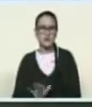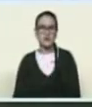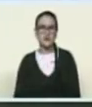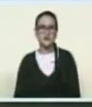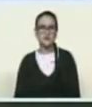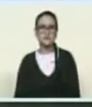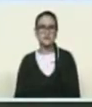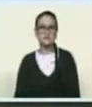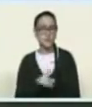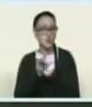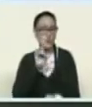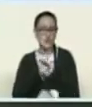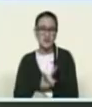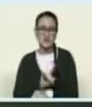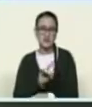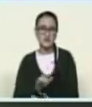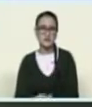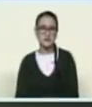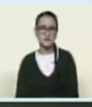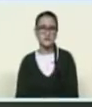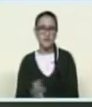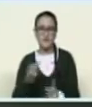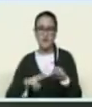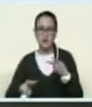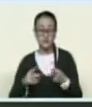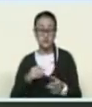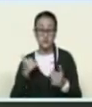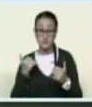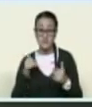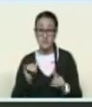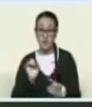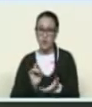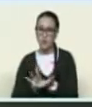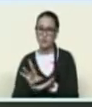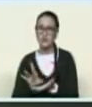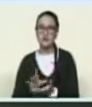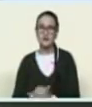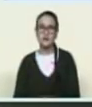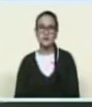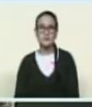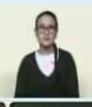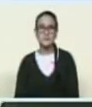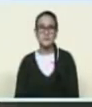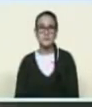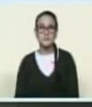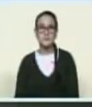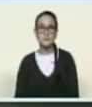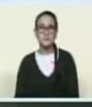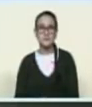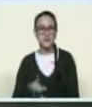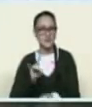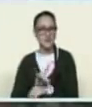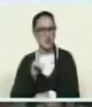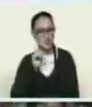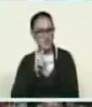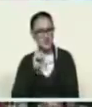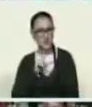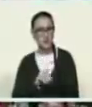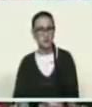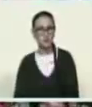eres una estafa y ahí luego te vas de aquí estafador mentiroso